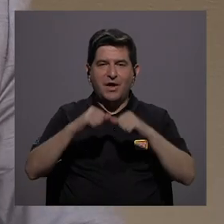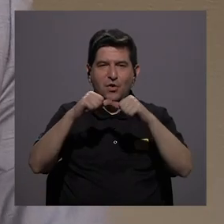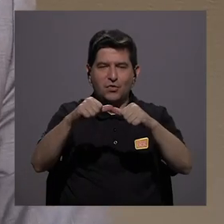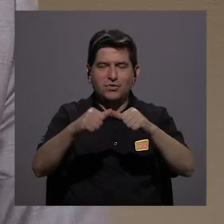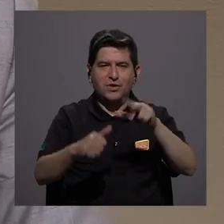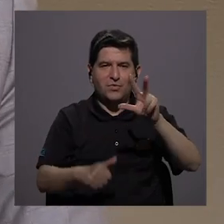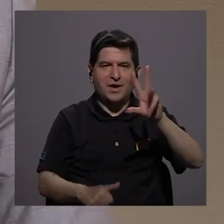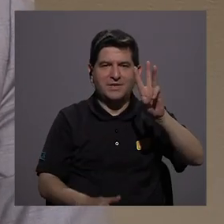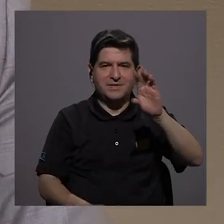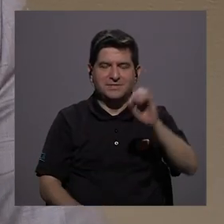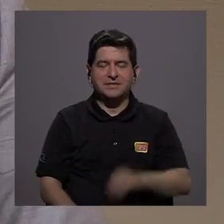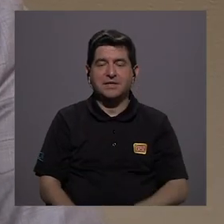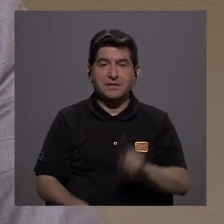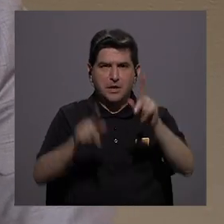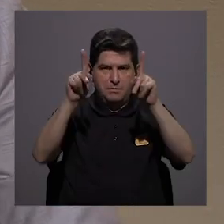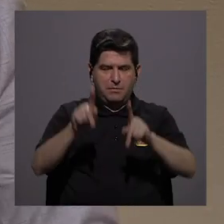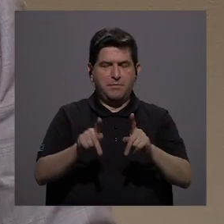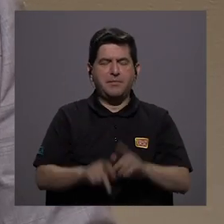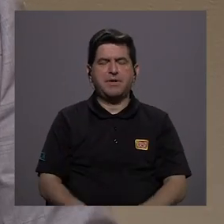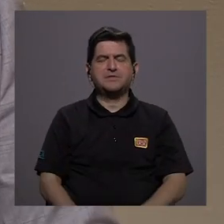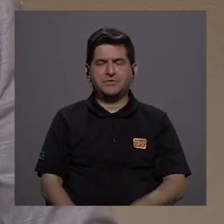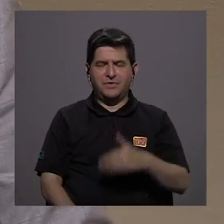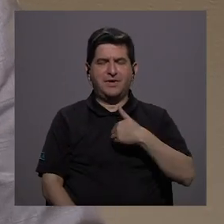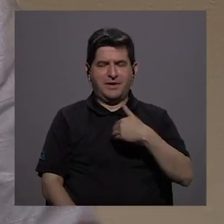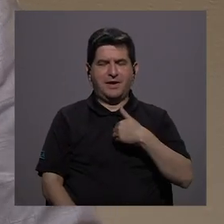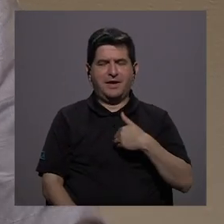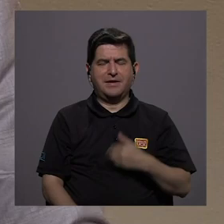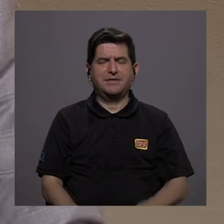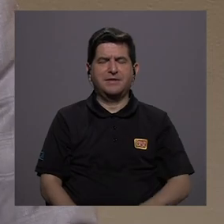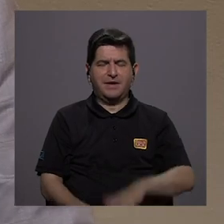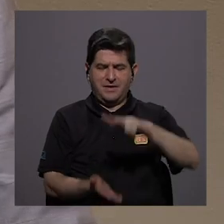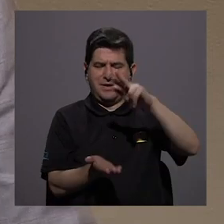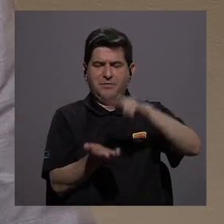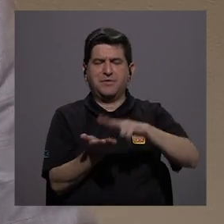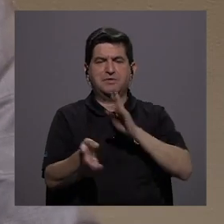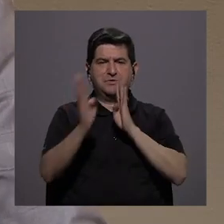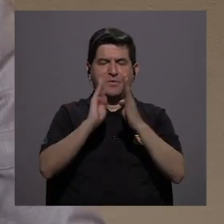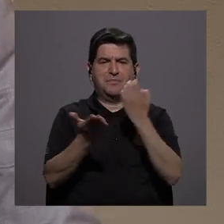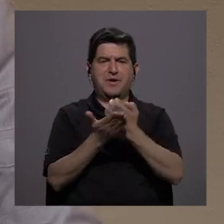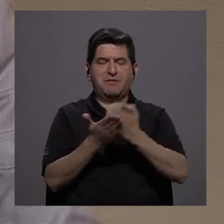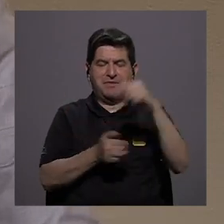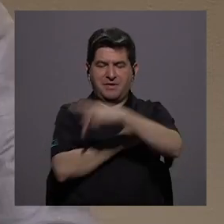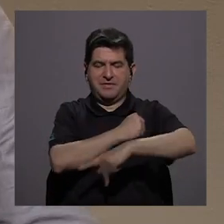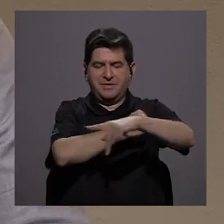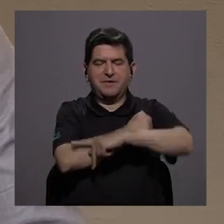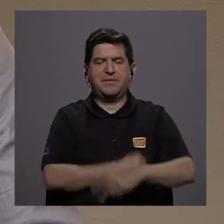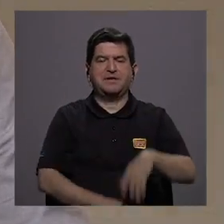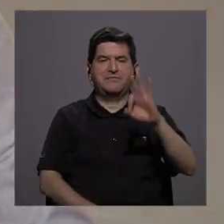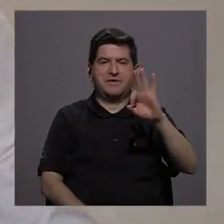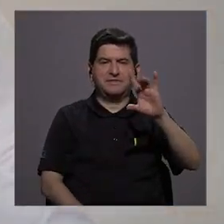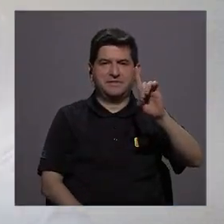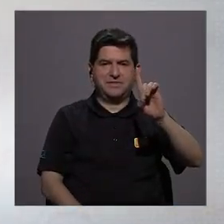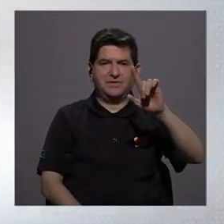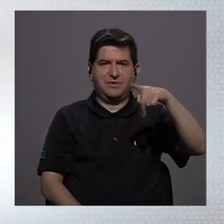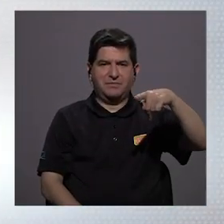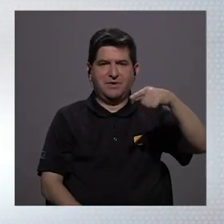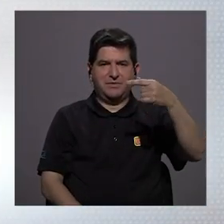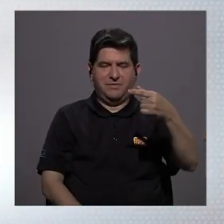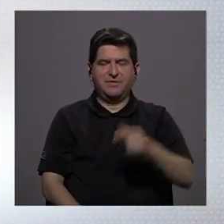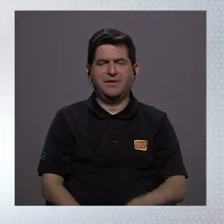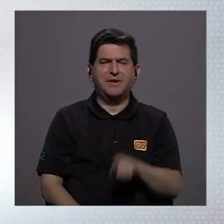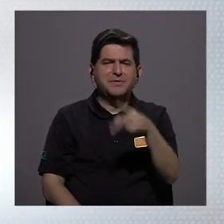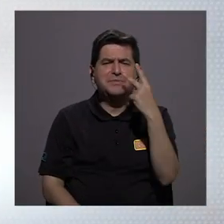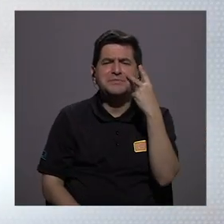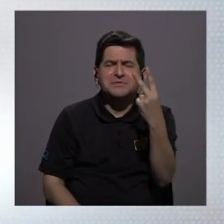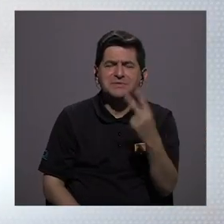Regresamos a 360 con una voz autorizada para hablar de economía en nuestro país, don Francisco de Pablo Gutiérrez. Don Francisco, ¿cómo ve en estos días